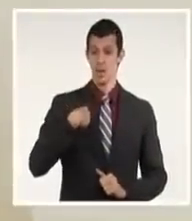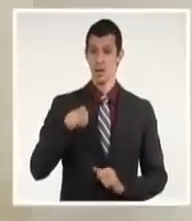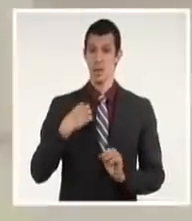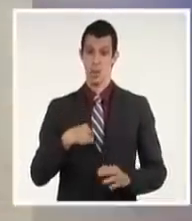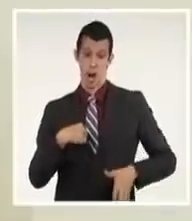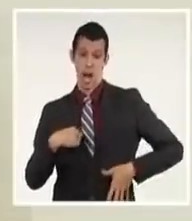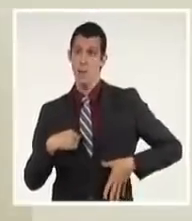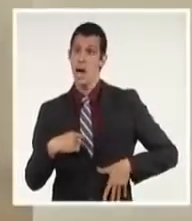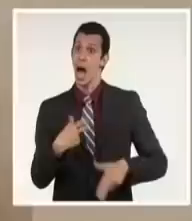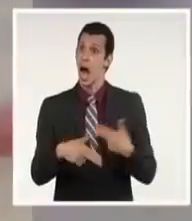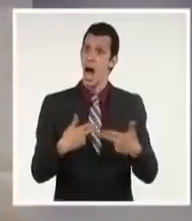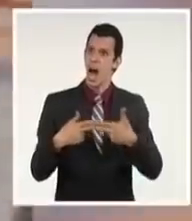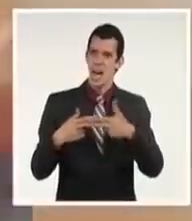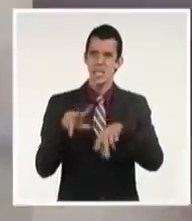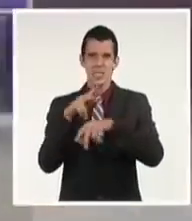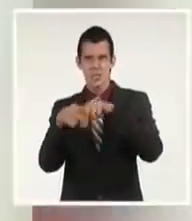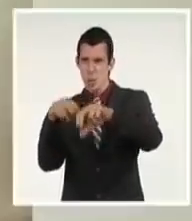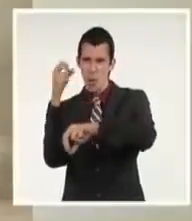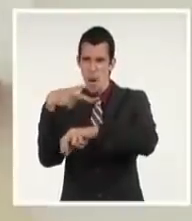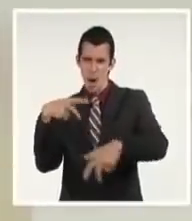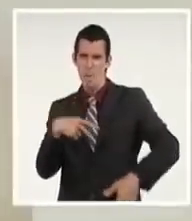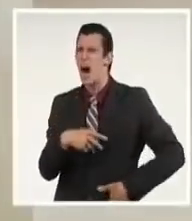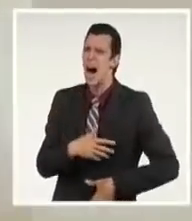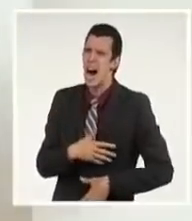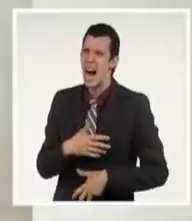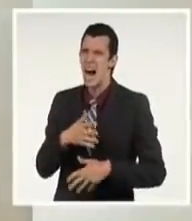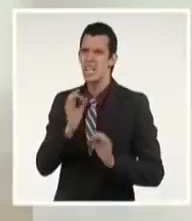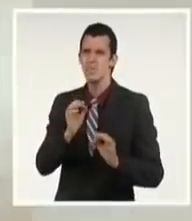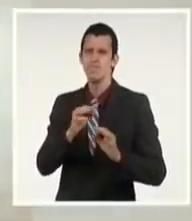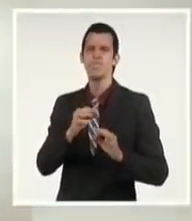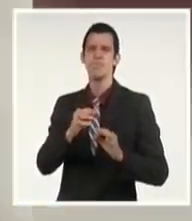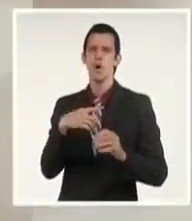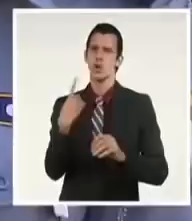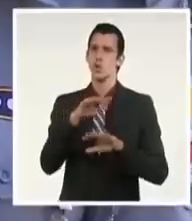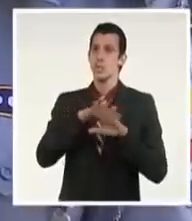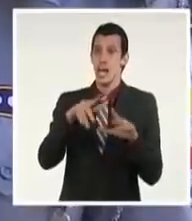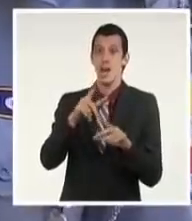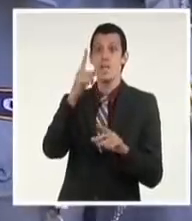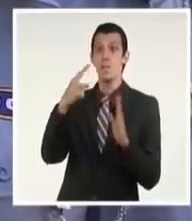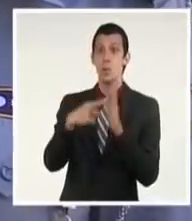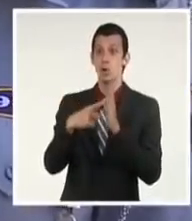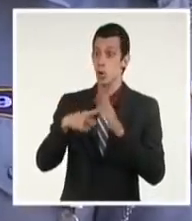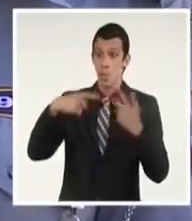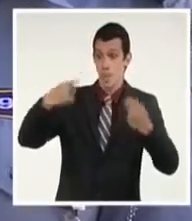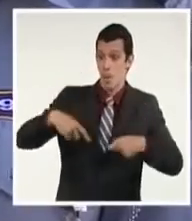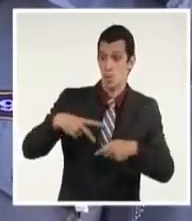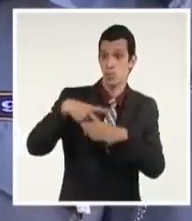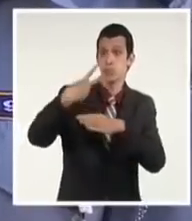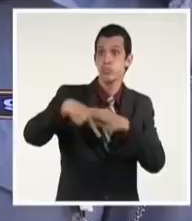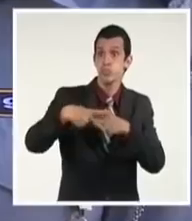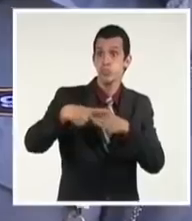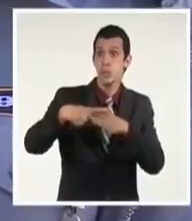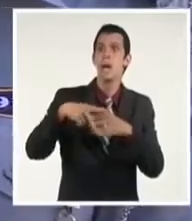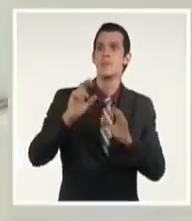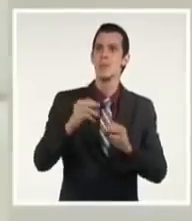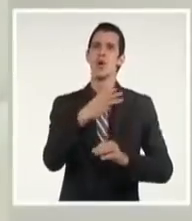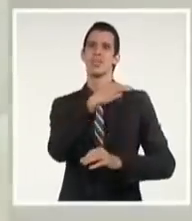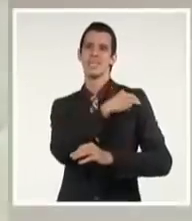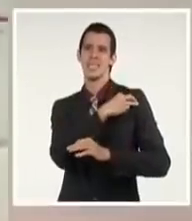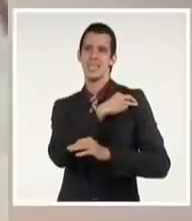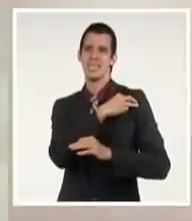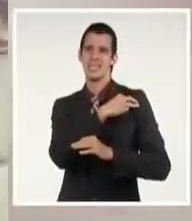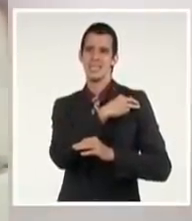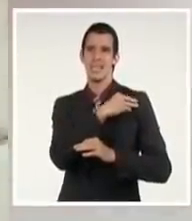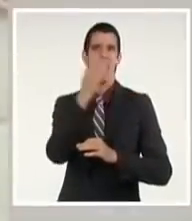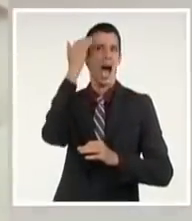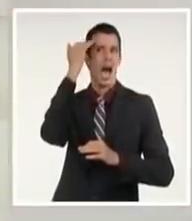nosotros nos retiramos del lugar cuando al teniente coronel le dan una pedrada en la parte inferior aquí de su frente y